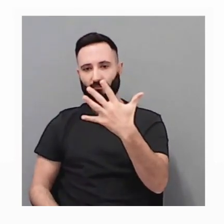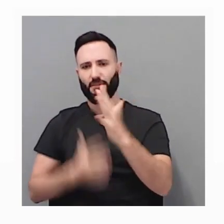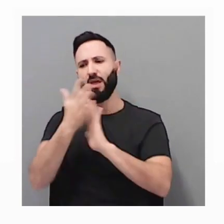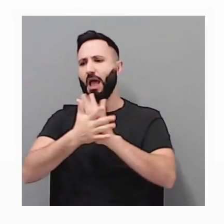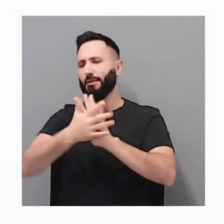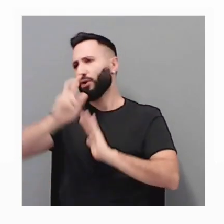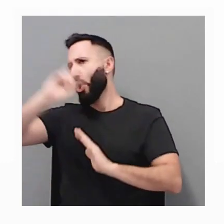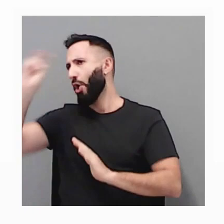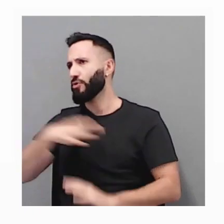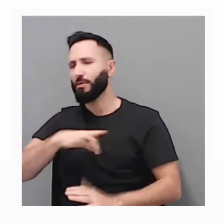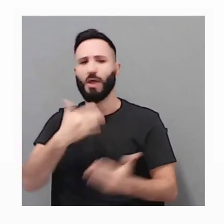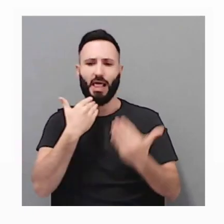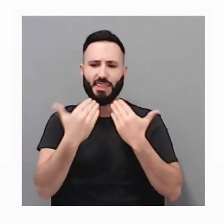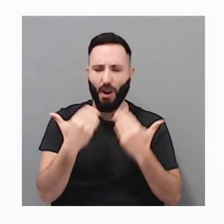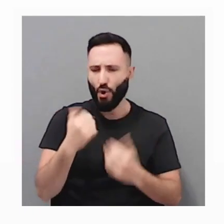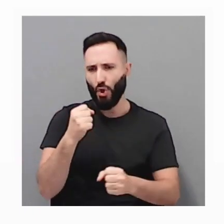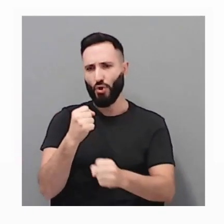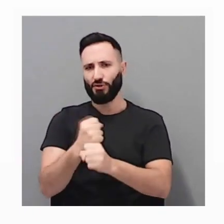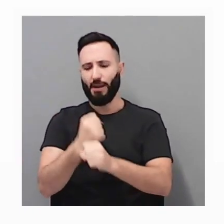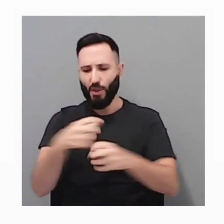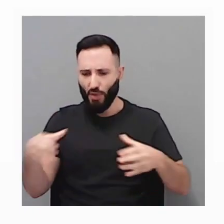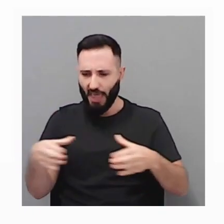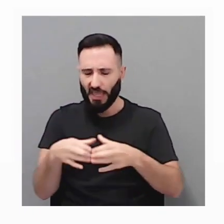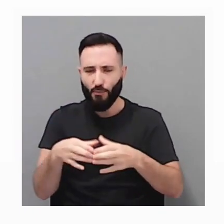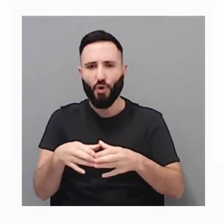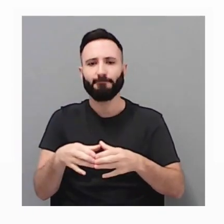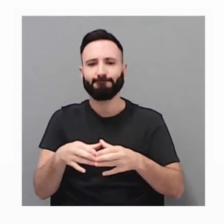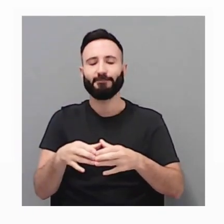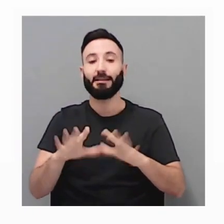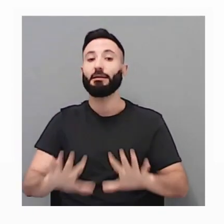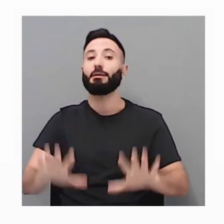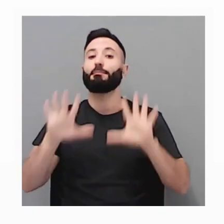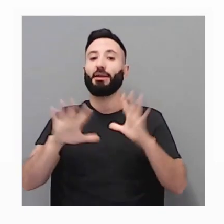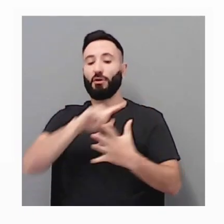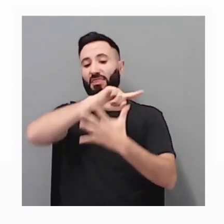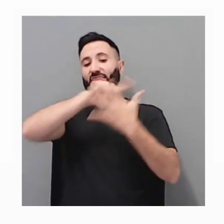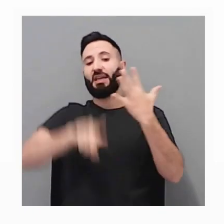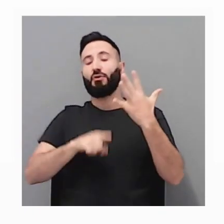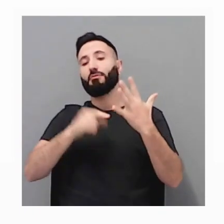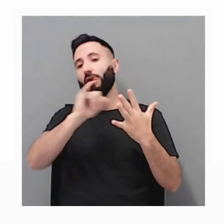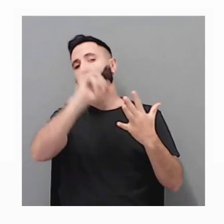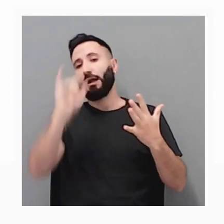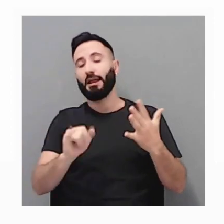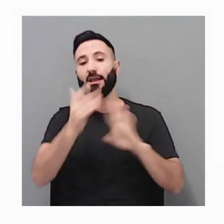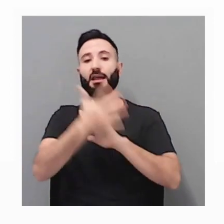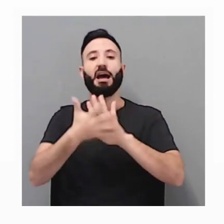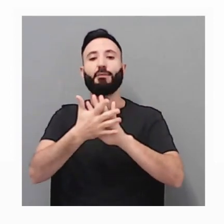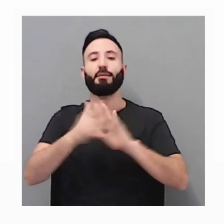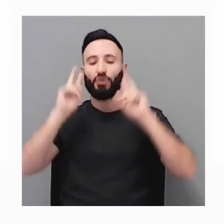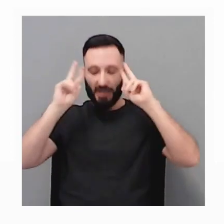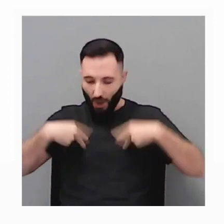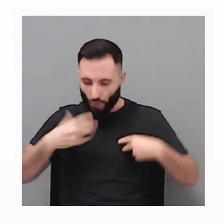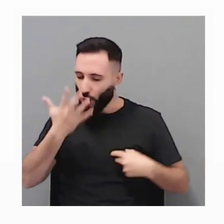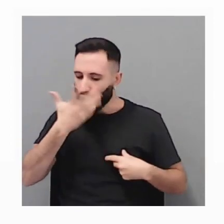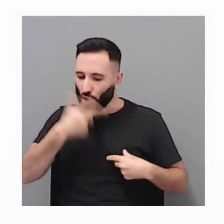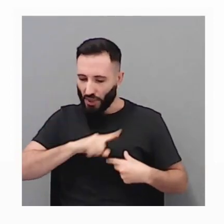el diálogo, el trabajo de equipo, pero tenemos estas 5. Y hablamos de autoconocimiento, la